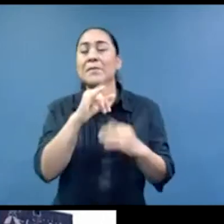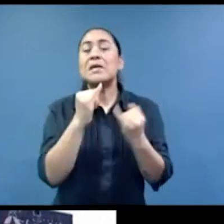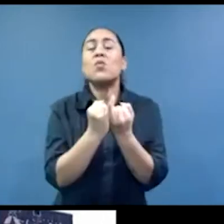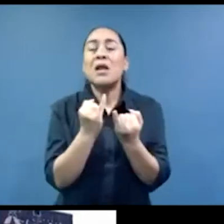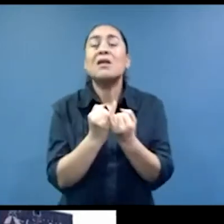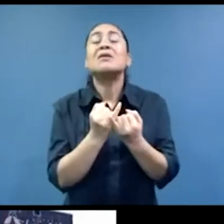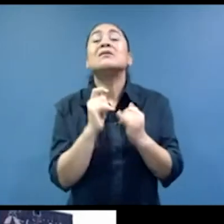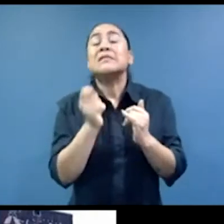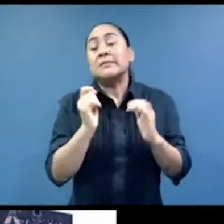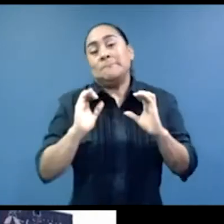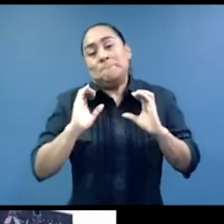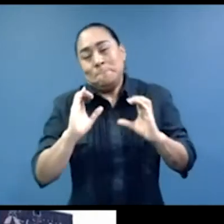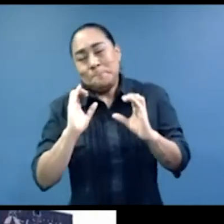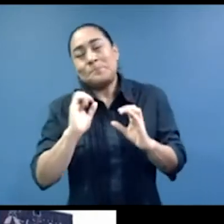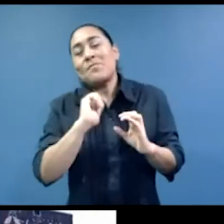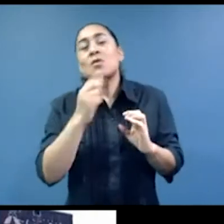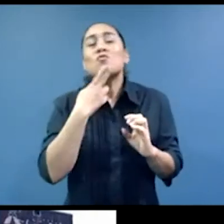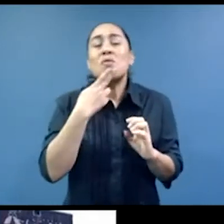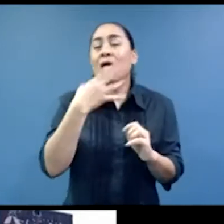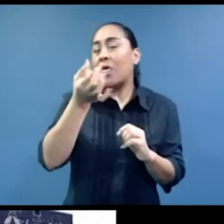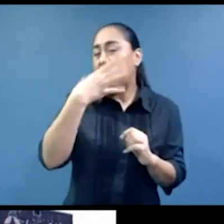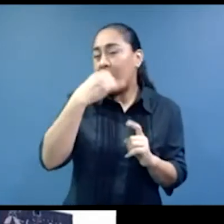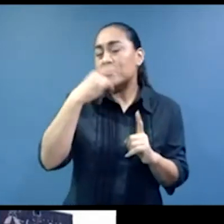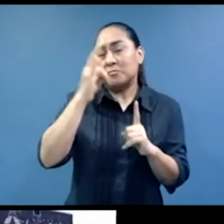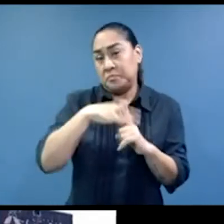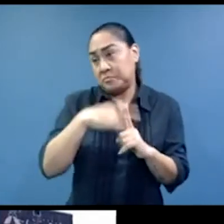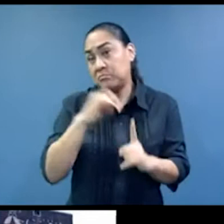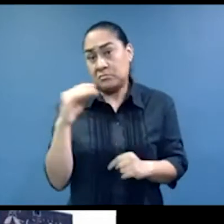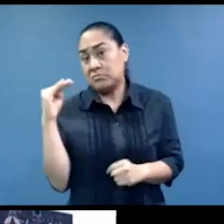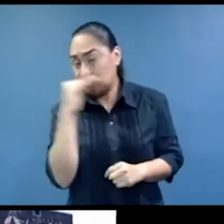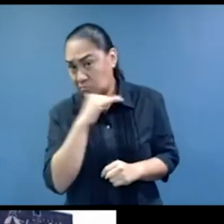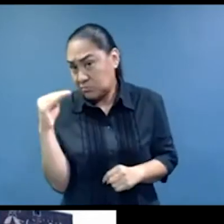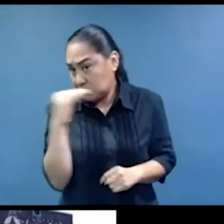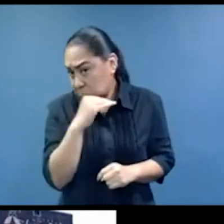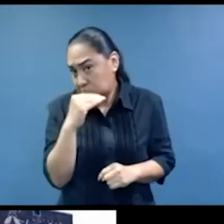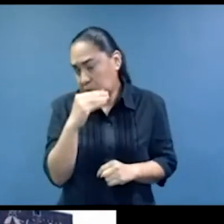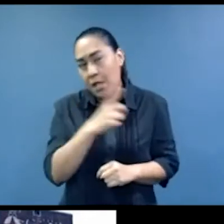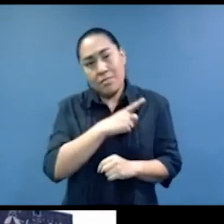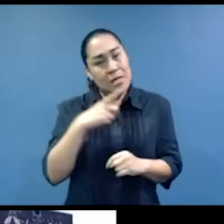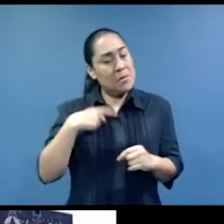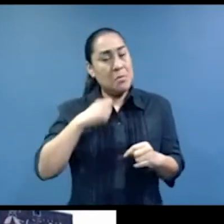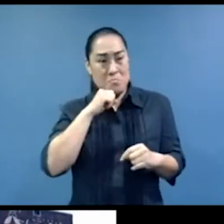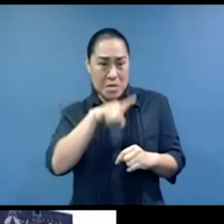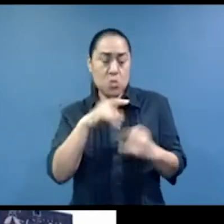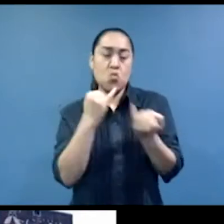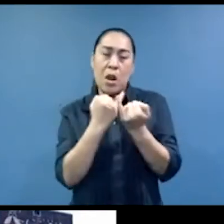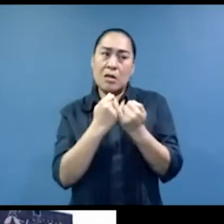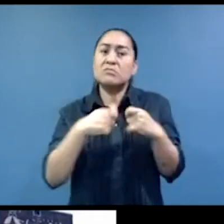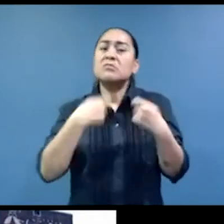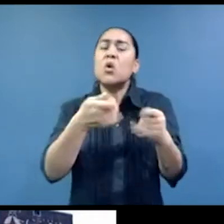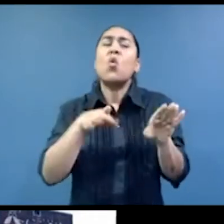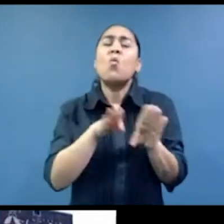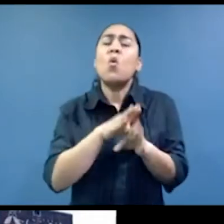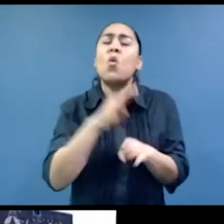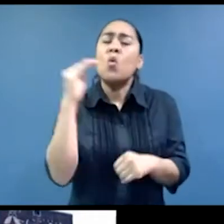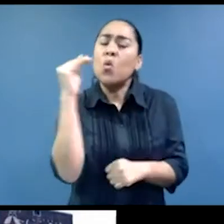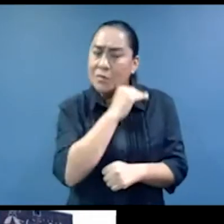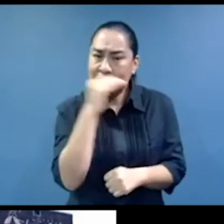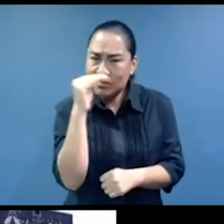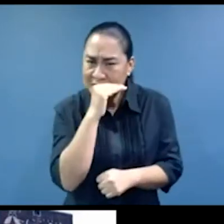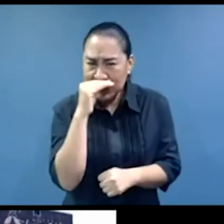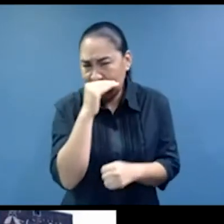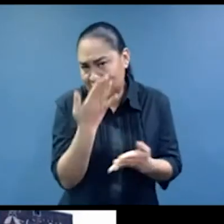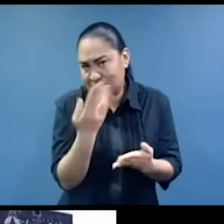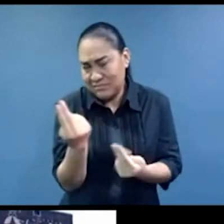anticoncepción es gratuito, pues también debería de ser un servicio que se ofrezca de manera gratuita, no solo